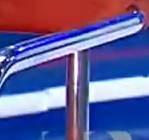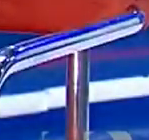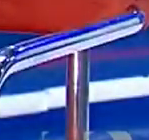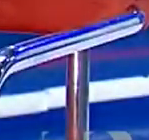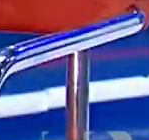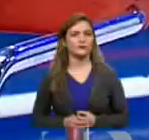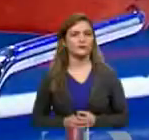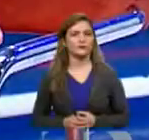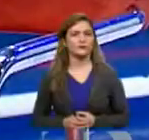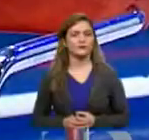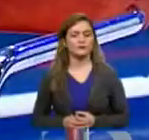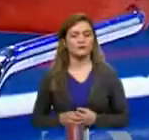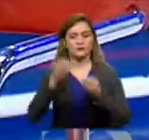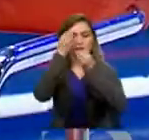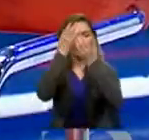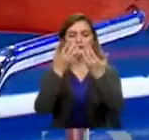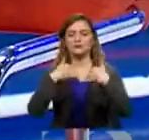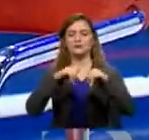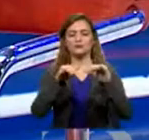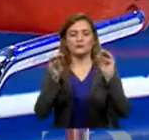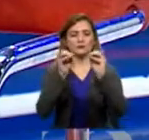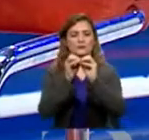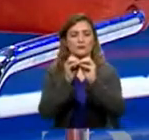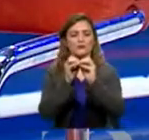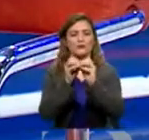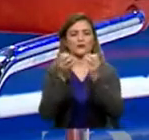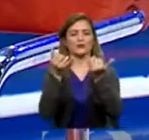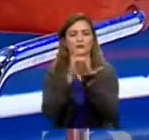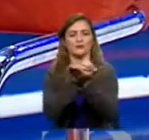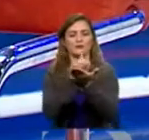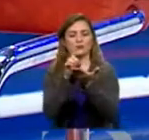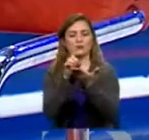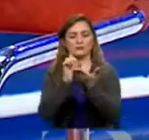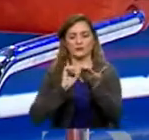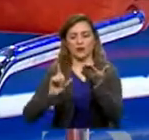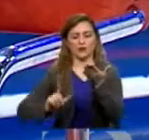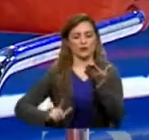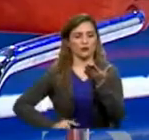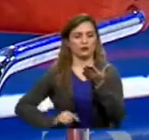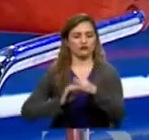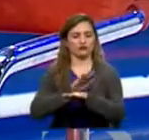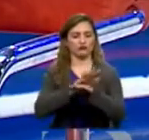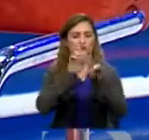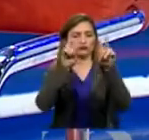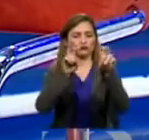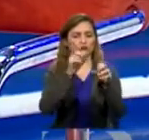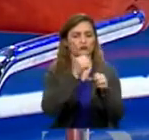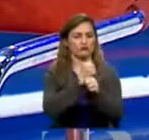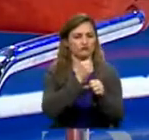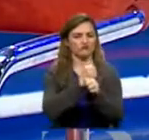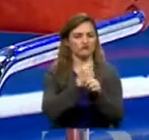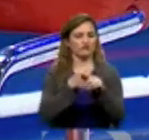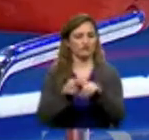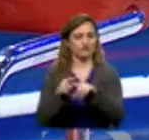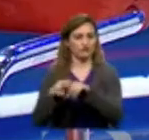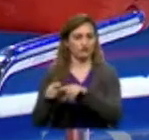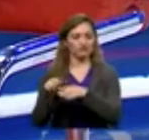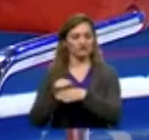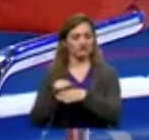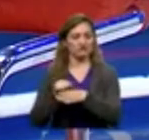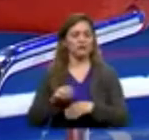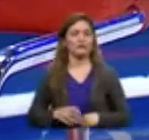seguimos informando en 24 horas. Estamos en la Semana de la Salud Ocupacional y queremos contarle que la enfermedad del ojo seco es una de las más comunes entre los